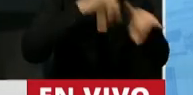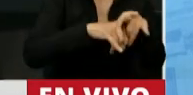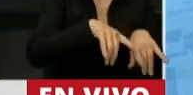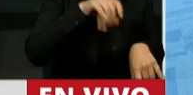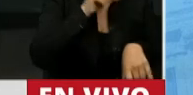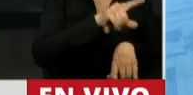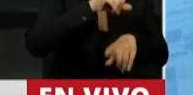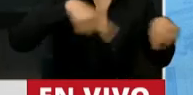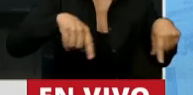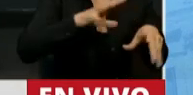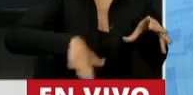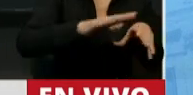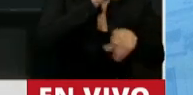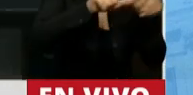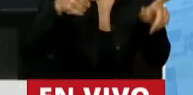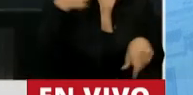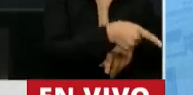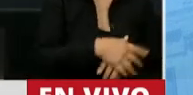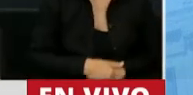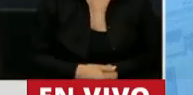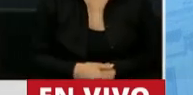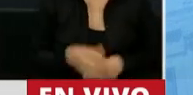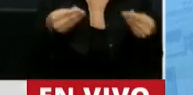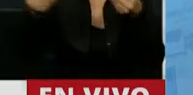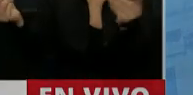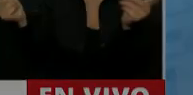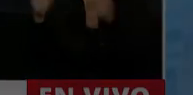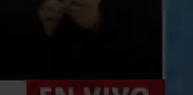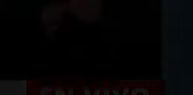latrocinio de las arcas del pueblo argentino. Nada más, señora presidenta. Pasa la Comisión de Asuntos Constitucionales.